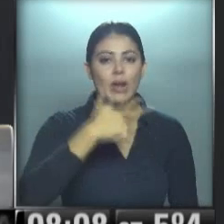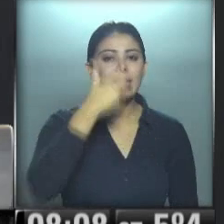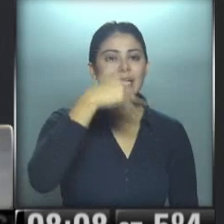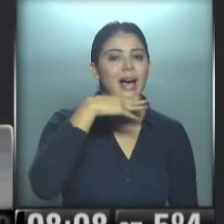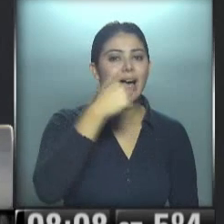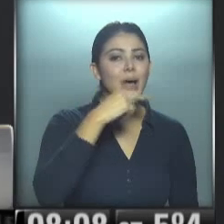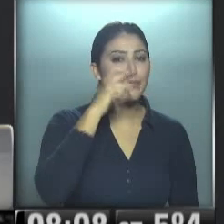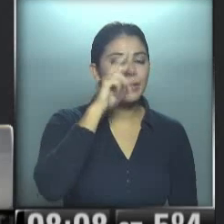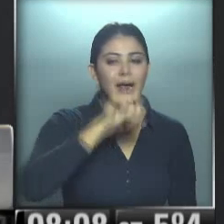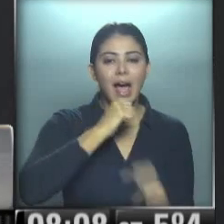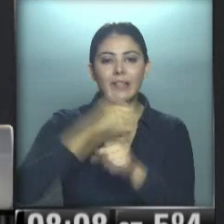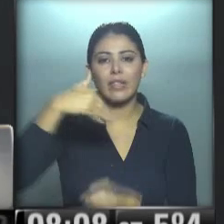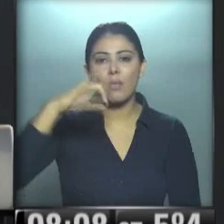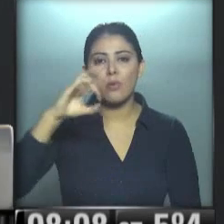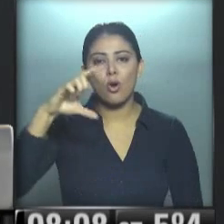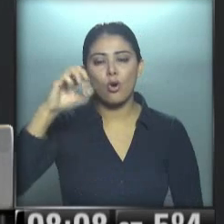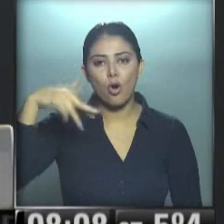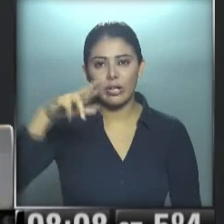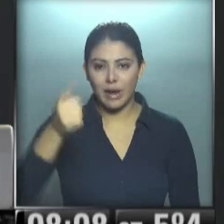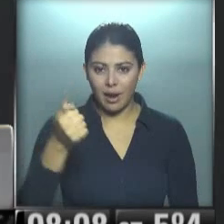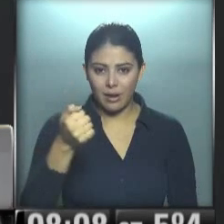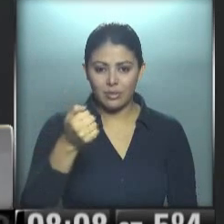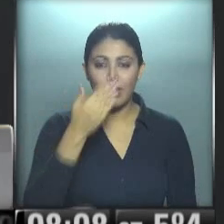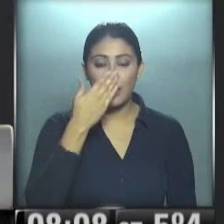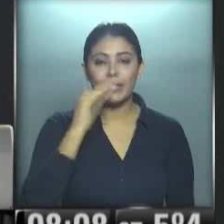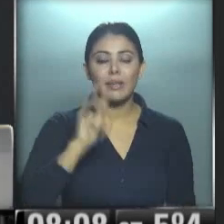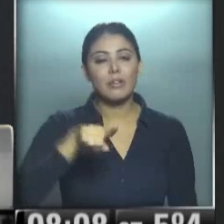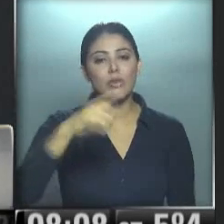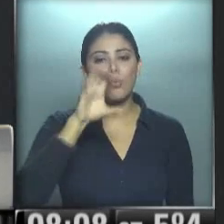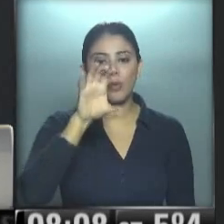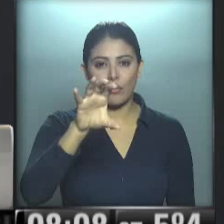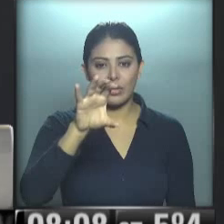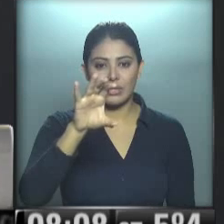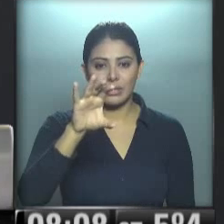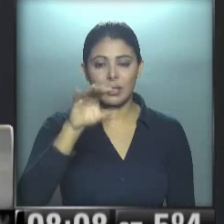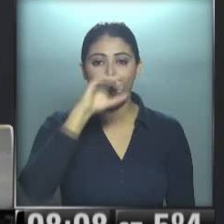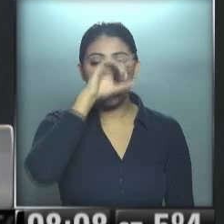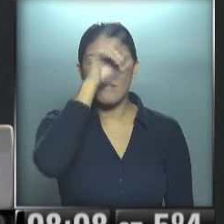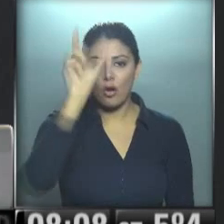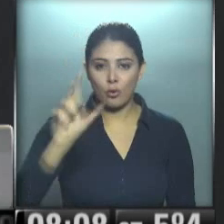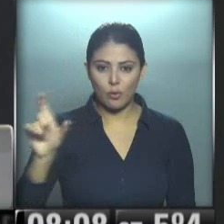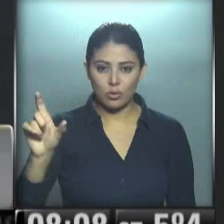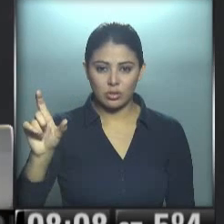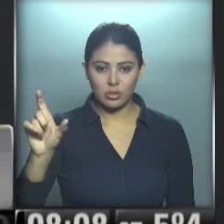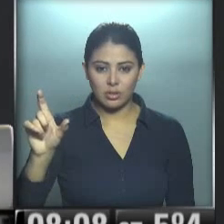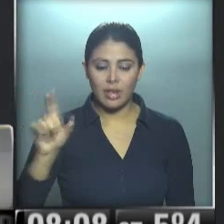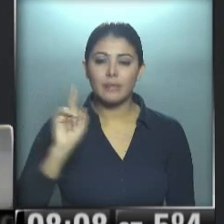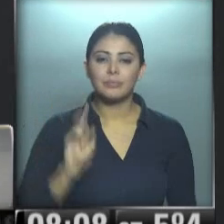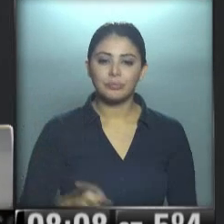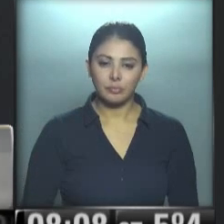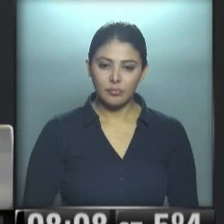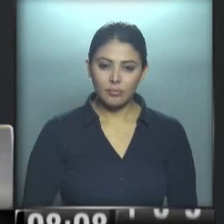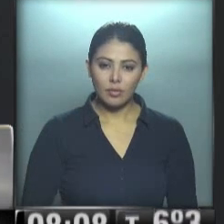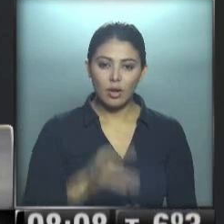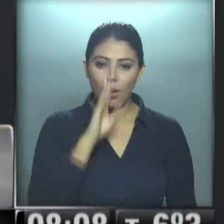hasta moconá y a su vez también en la provincia de formosa tenemos un impacto por